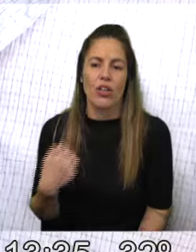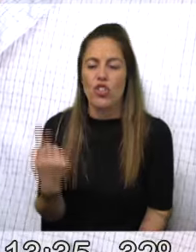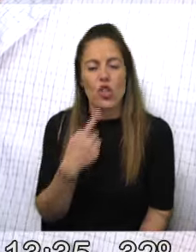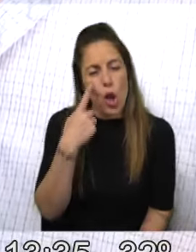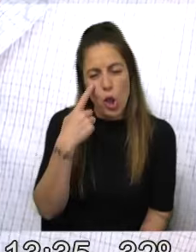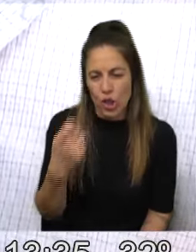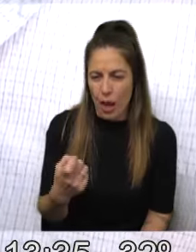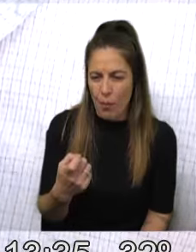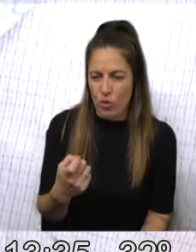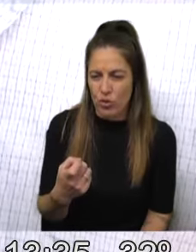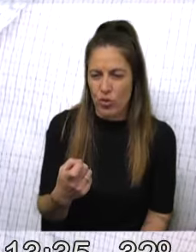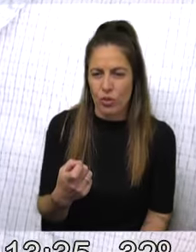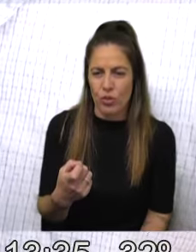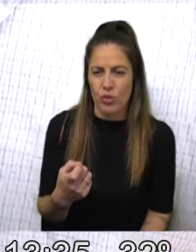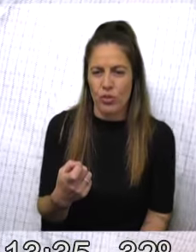notamos